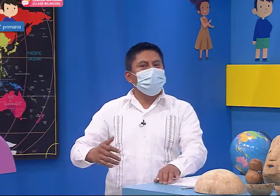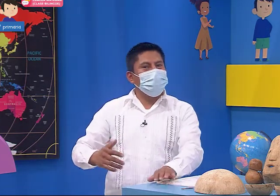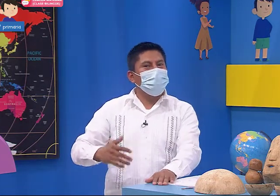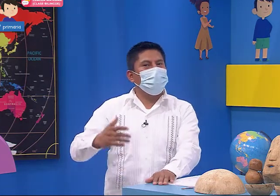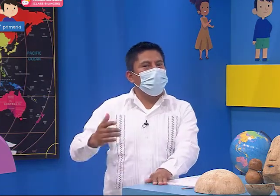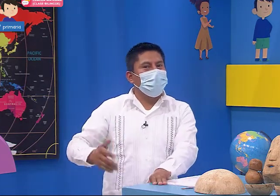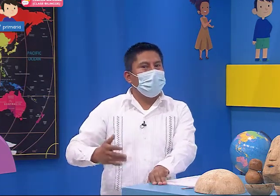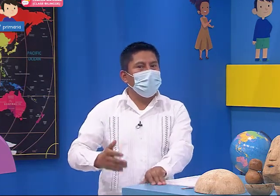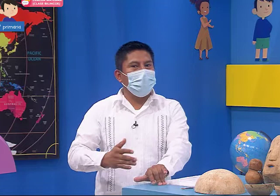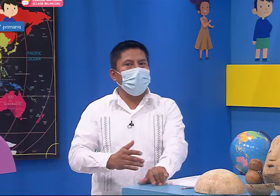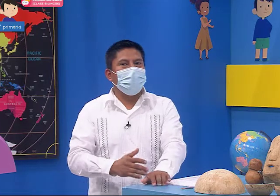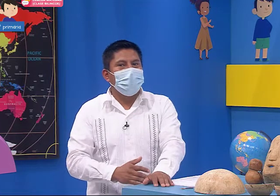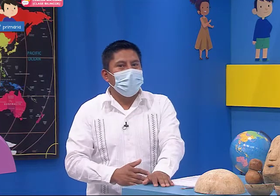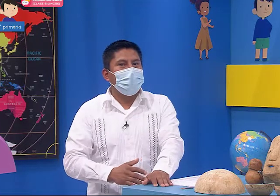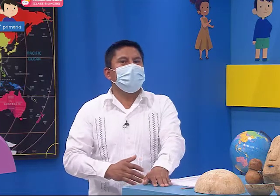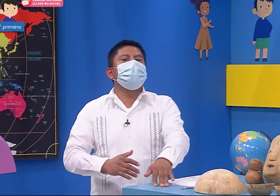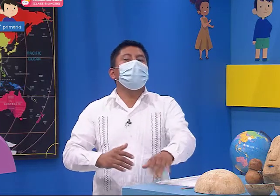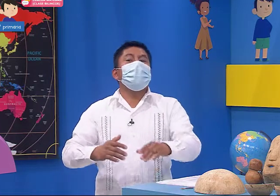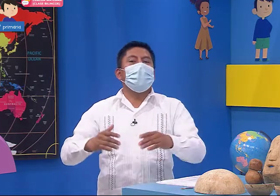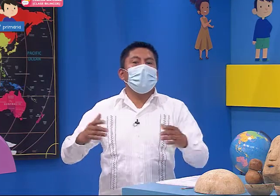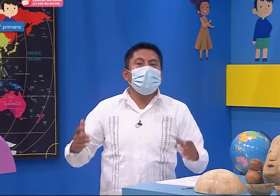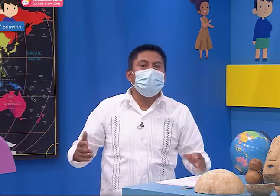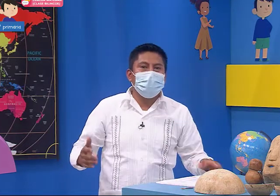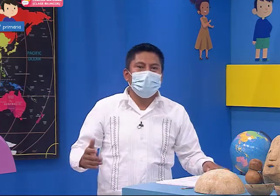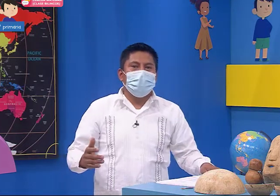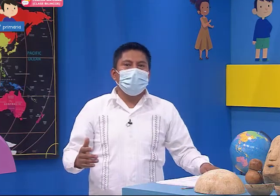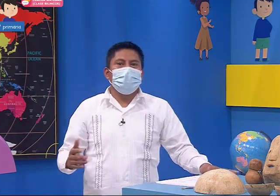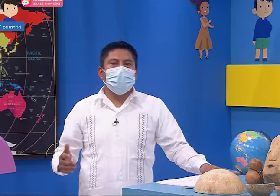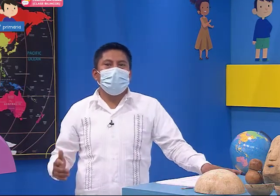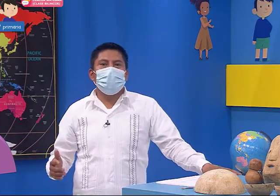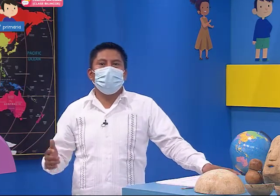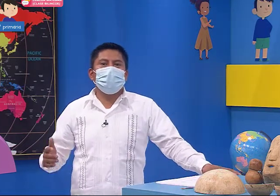agutin chido choa abi a, agutin a tin,